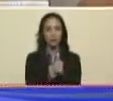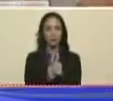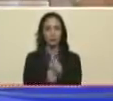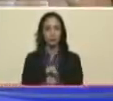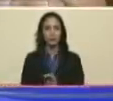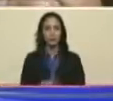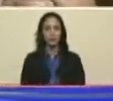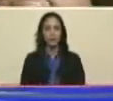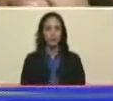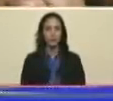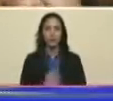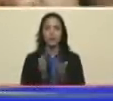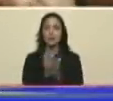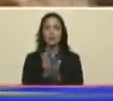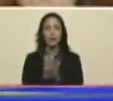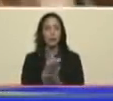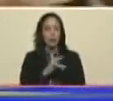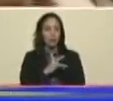sentía,